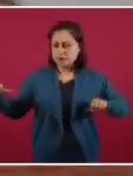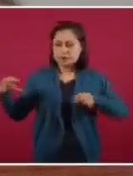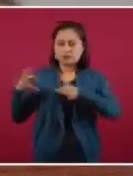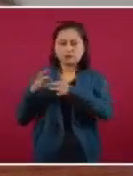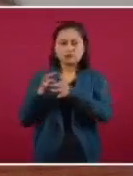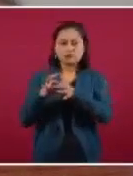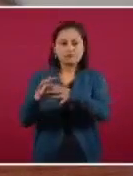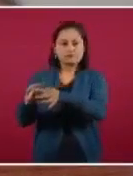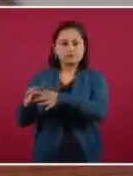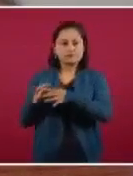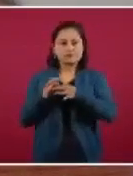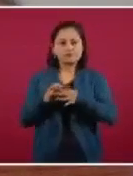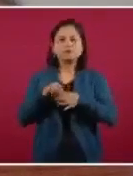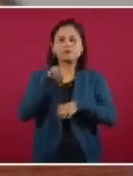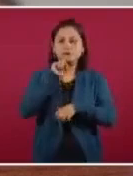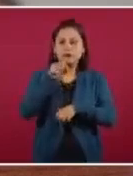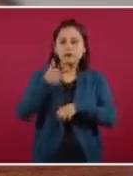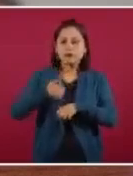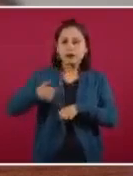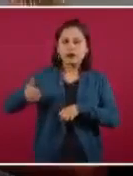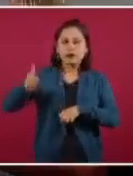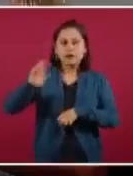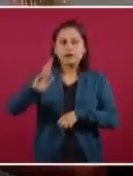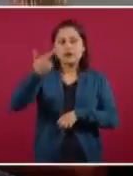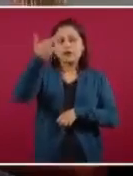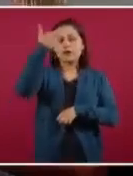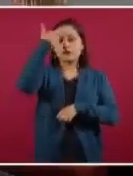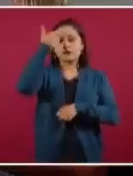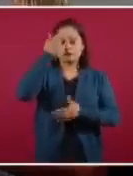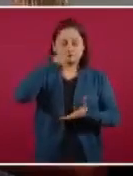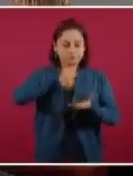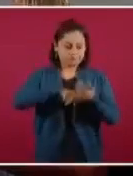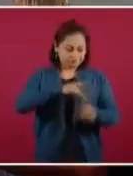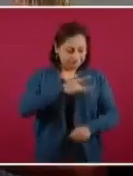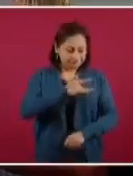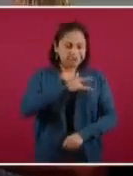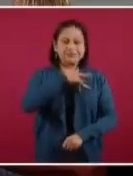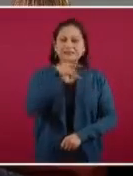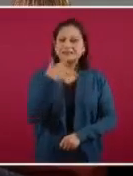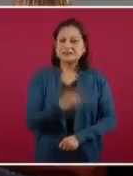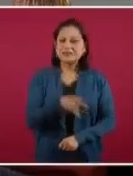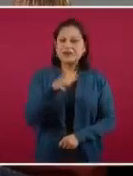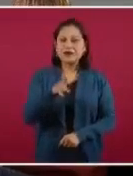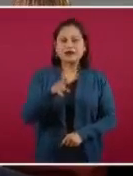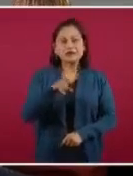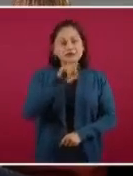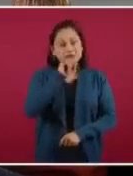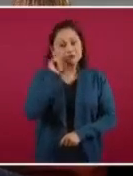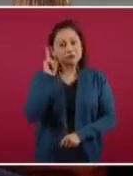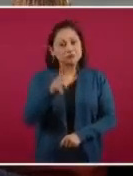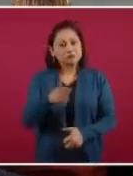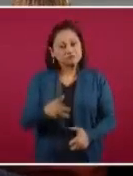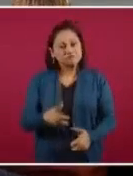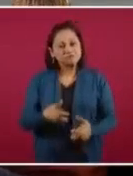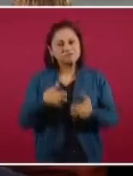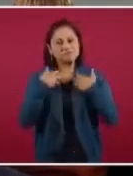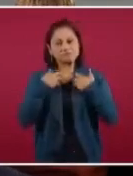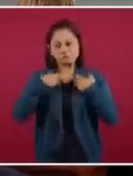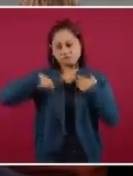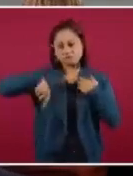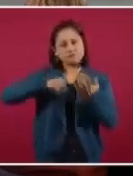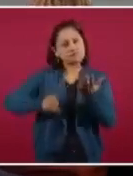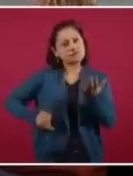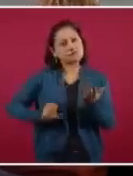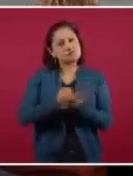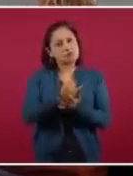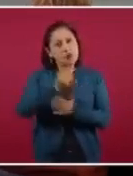lo que nos duele, lo que nos indigna, lo que estamos decididas en este gobierno a cambiar. De esta visión que